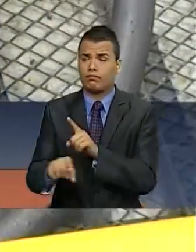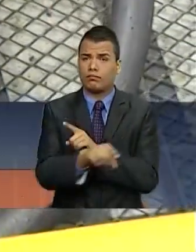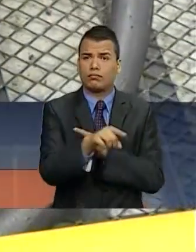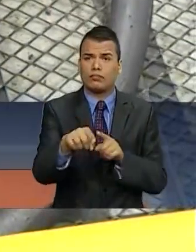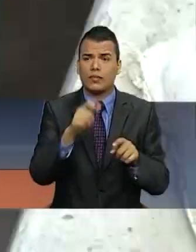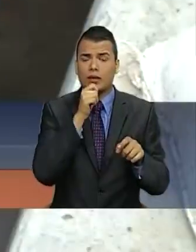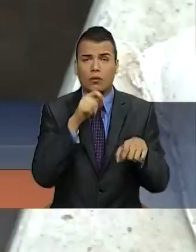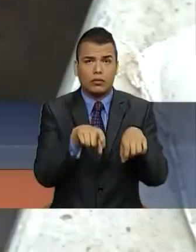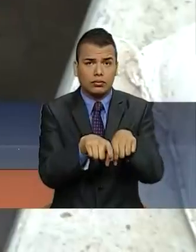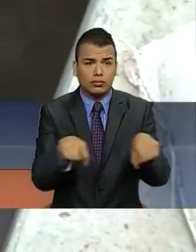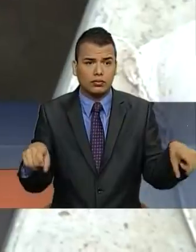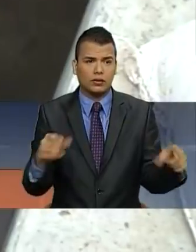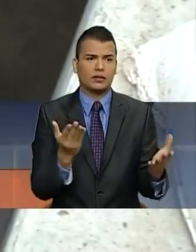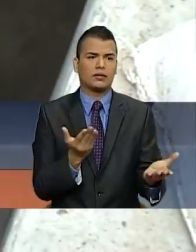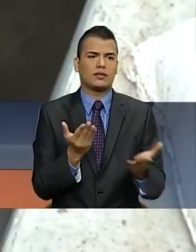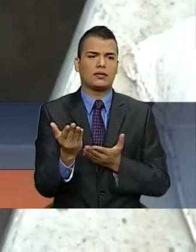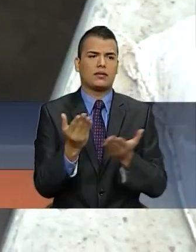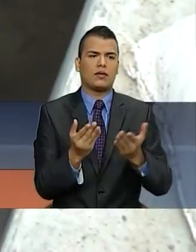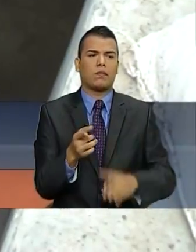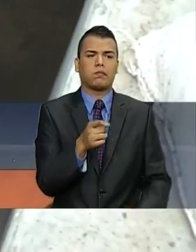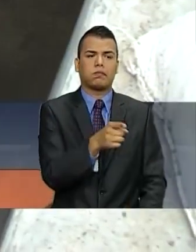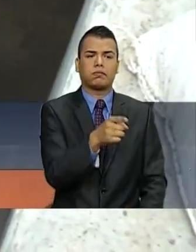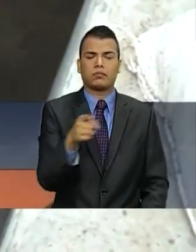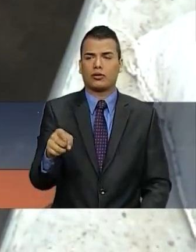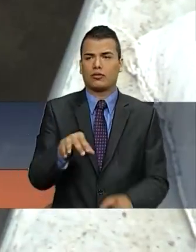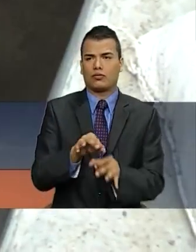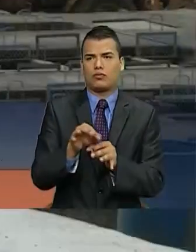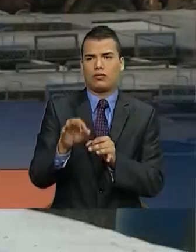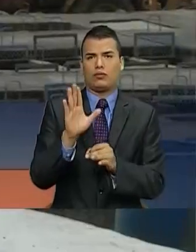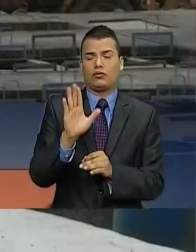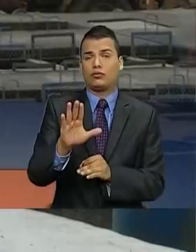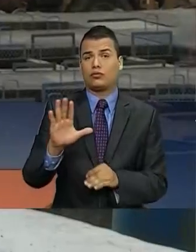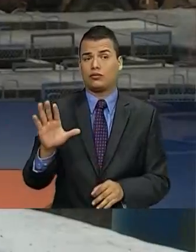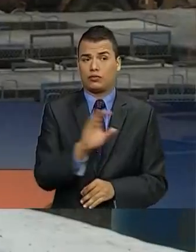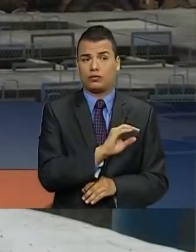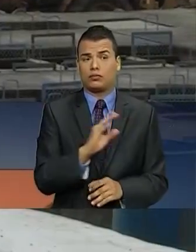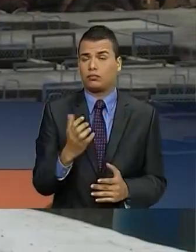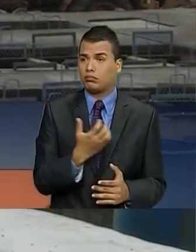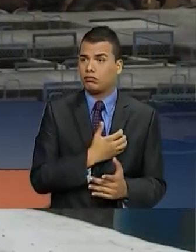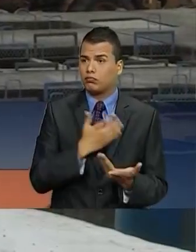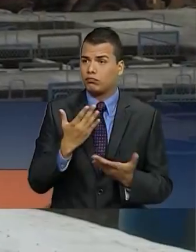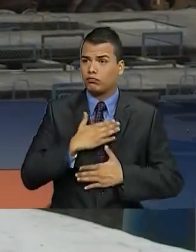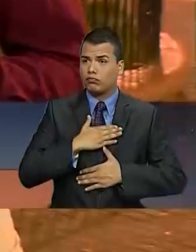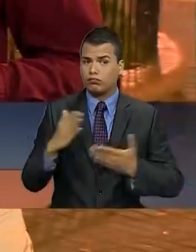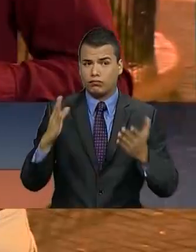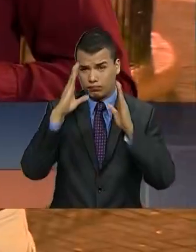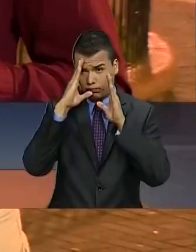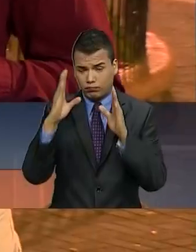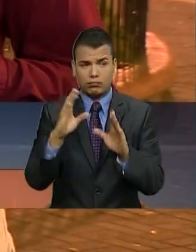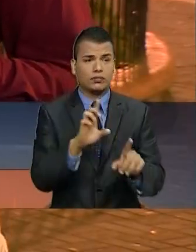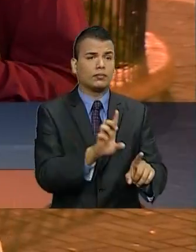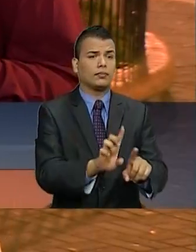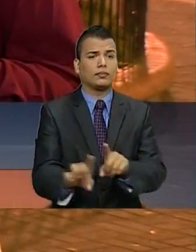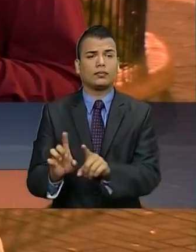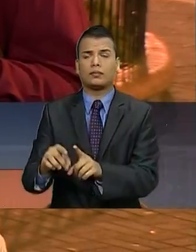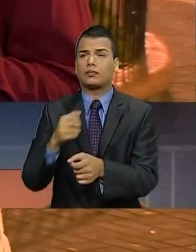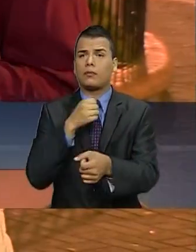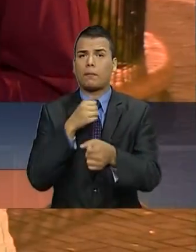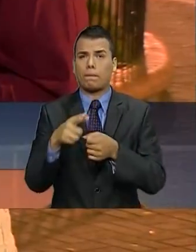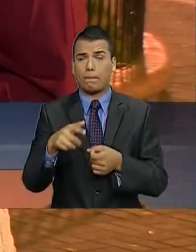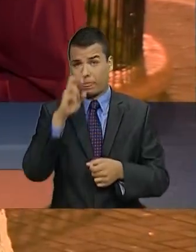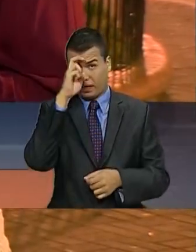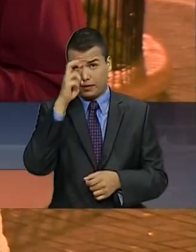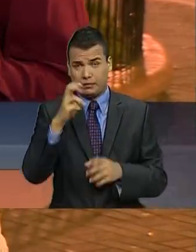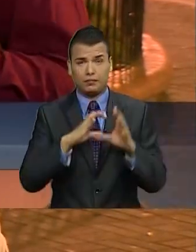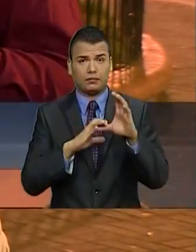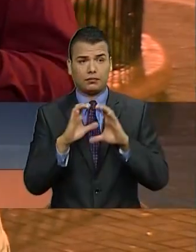redes del servicio del acueducto municipal urbano. Pues, alcalde, estaremos pendientes, pero en otras noticias también del norte del Cauca y